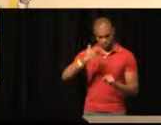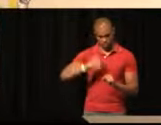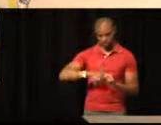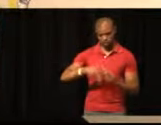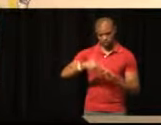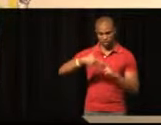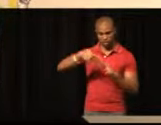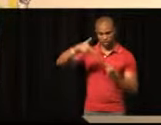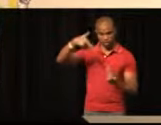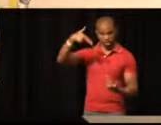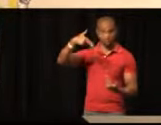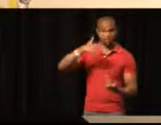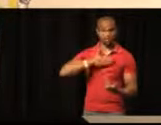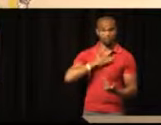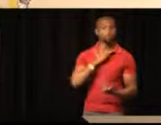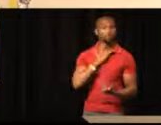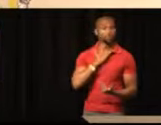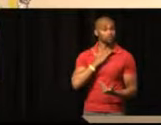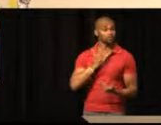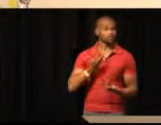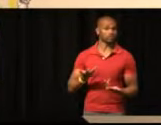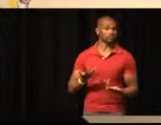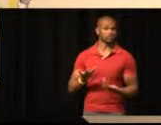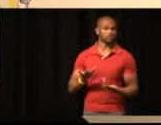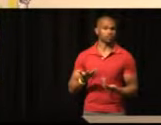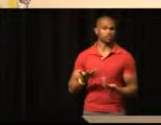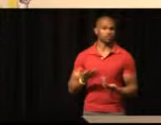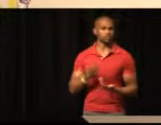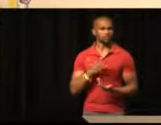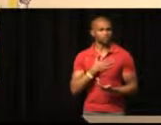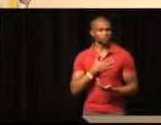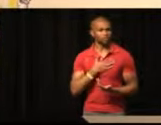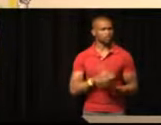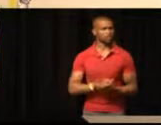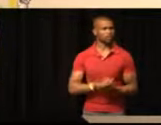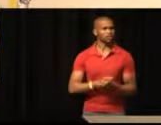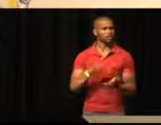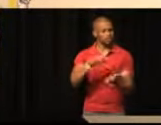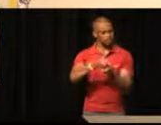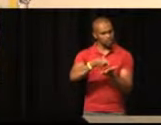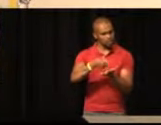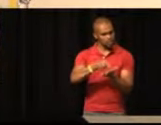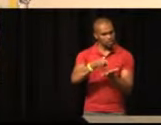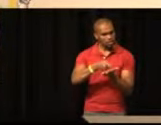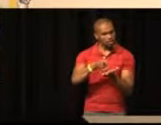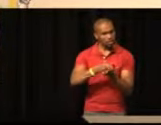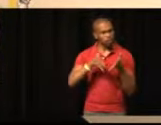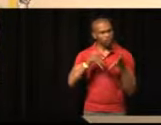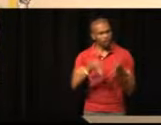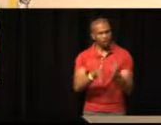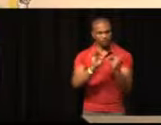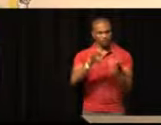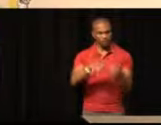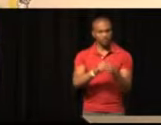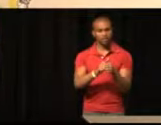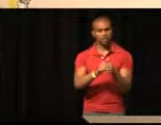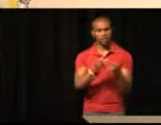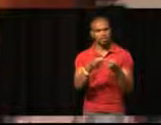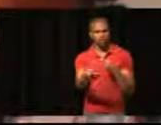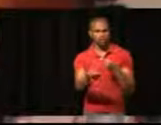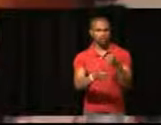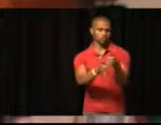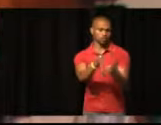es mi ADN, es mi voluntad, es mi determinación en jugar al final